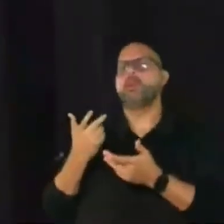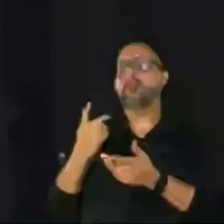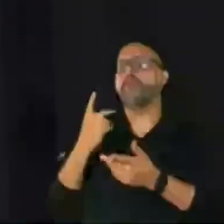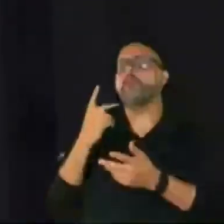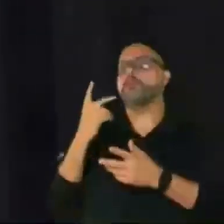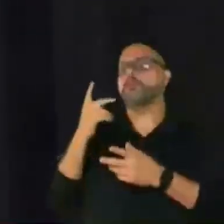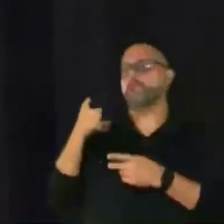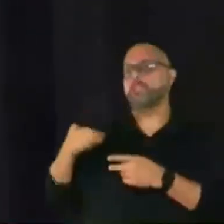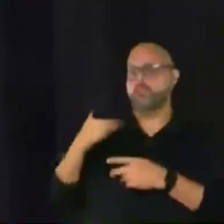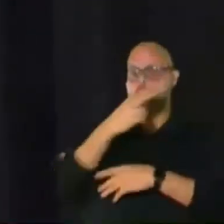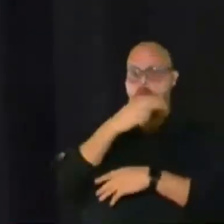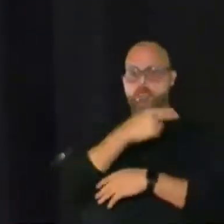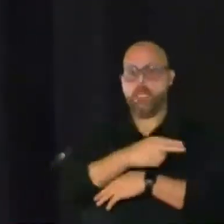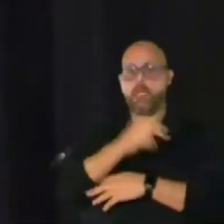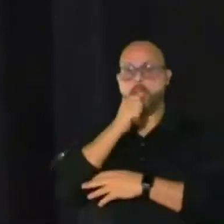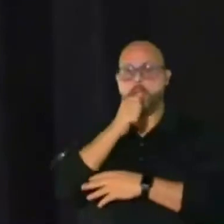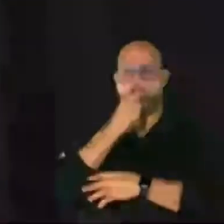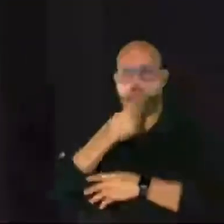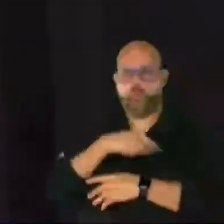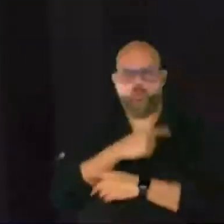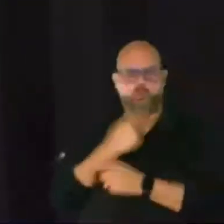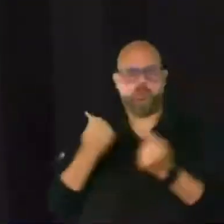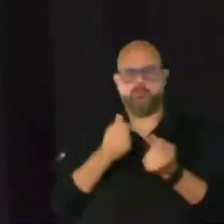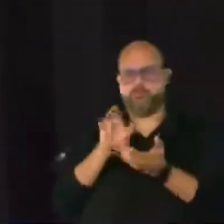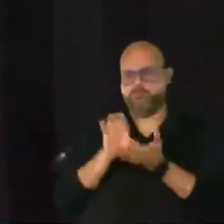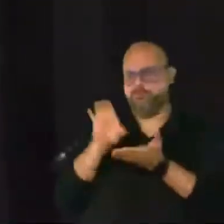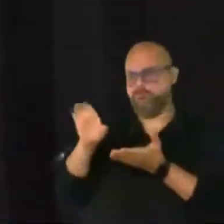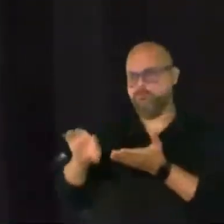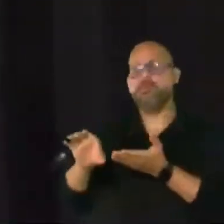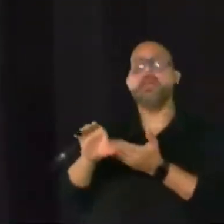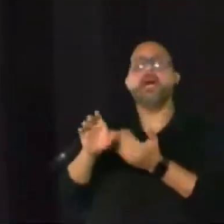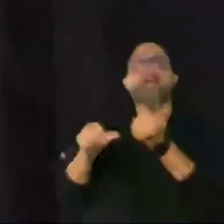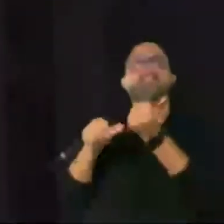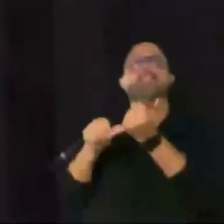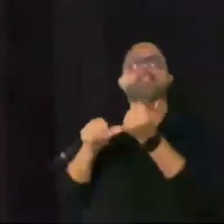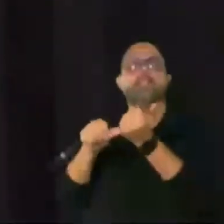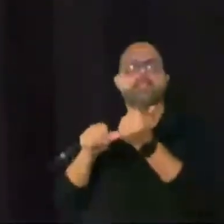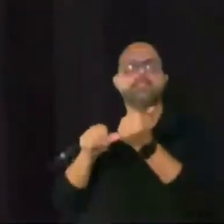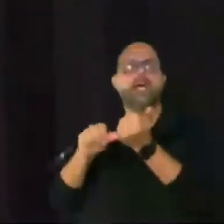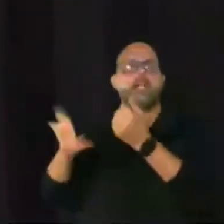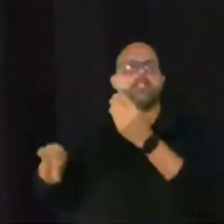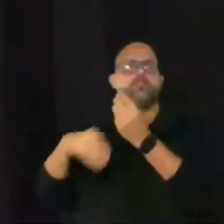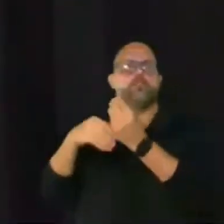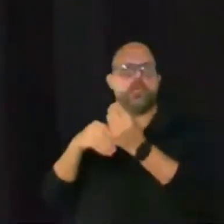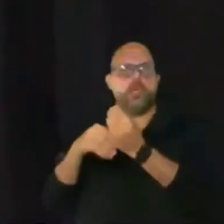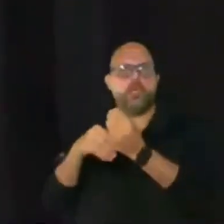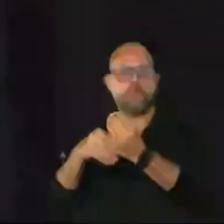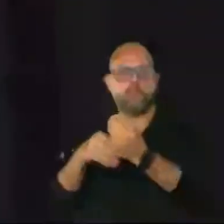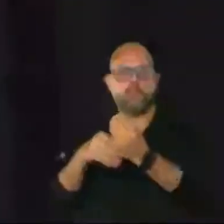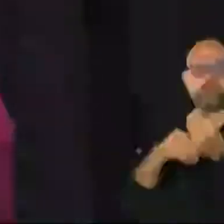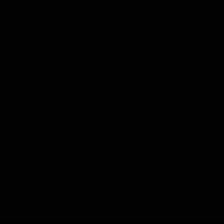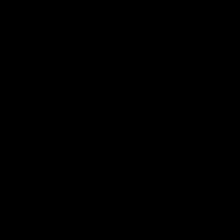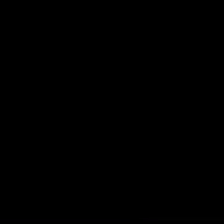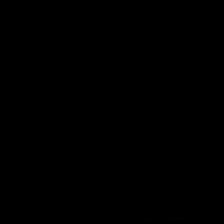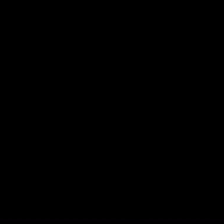Estamos asignando una asistencia adicional para los hospitales privados de $150